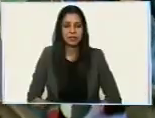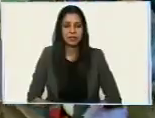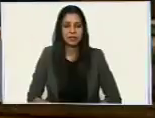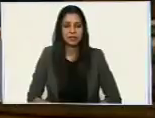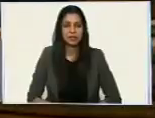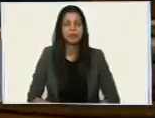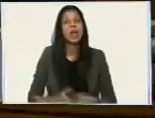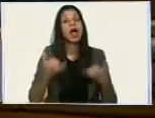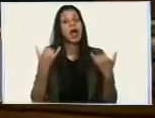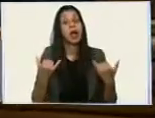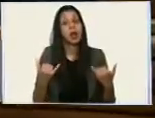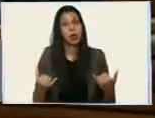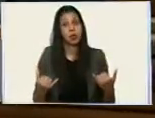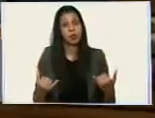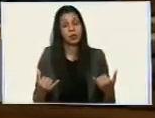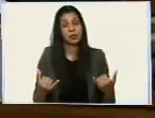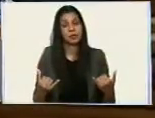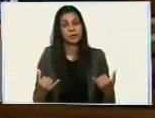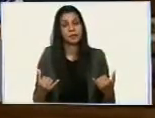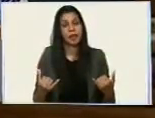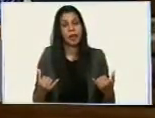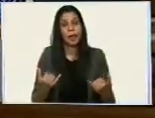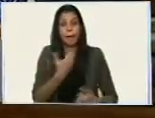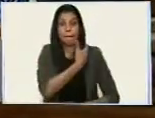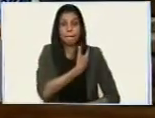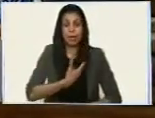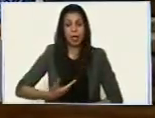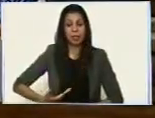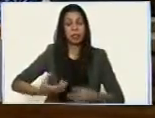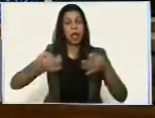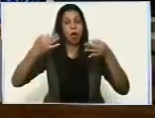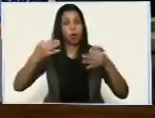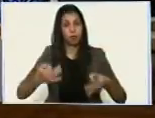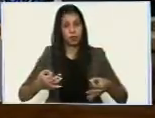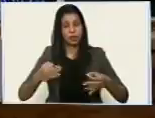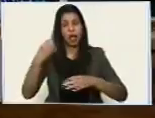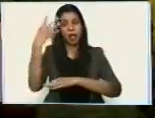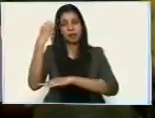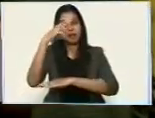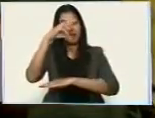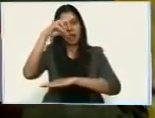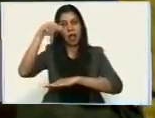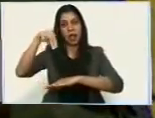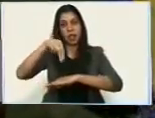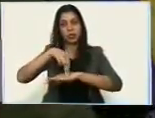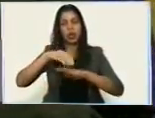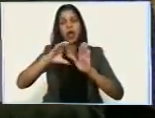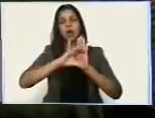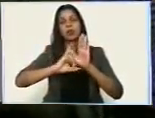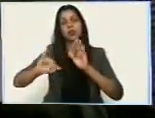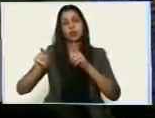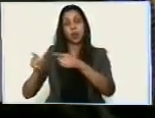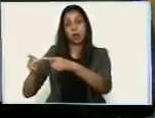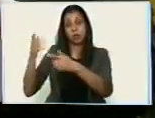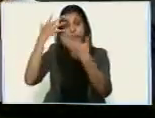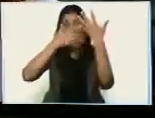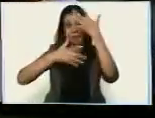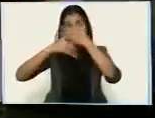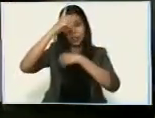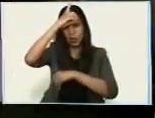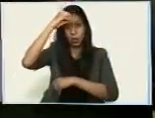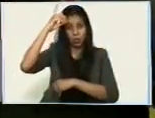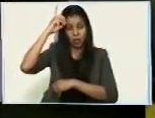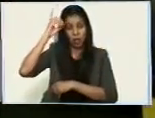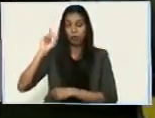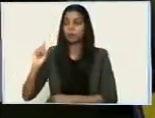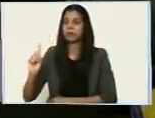A continuación, el presidente de la Asamblea Nacional Constituyente, Diosdado Cabello Rondón,